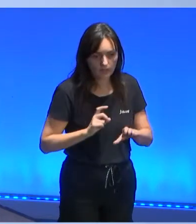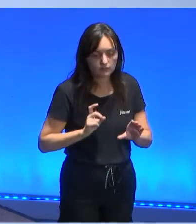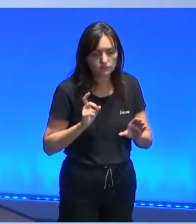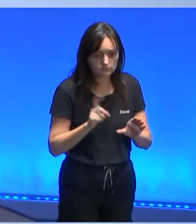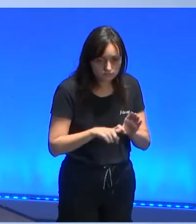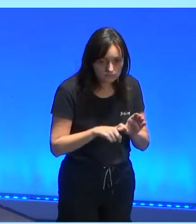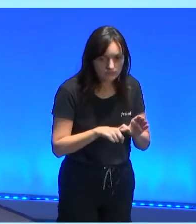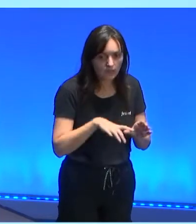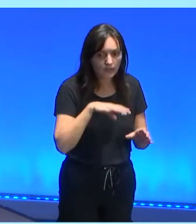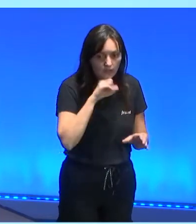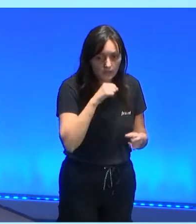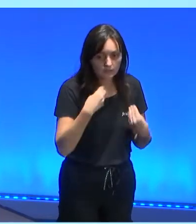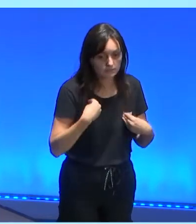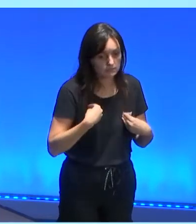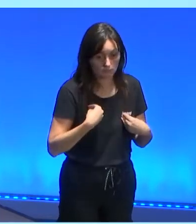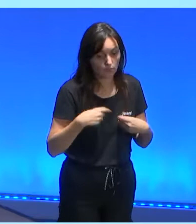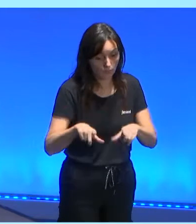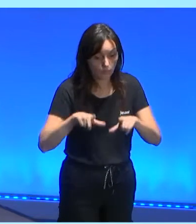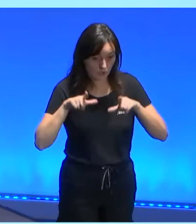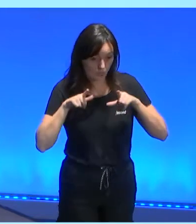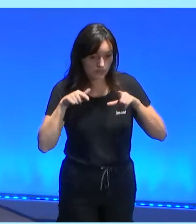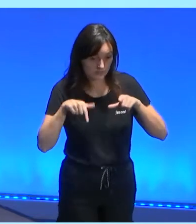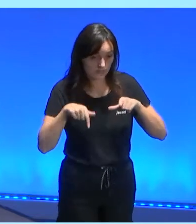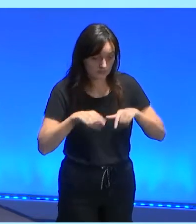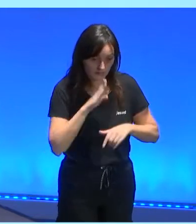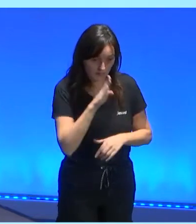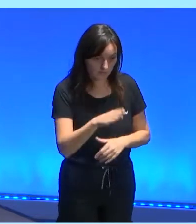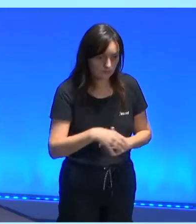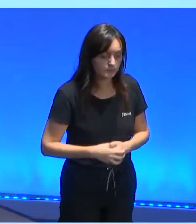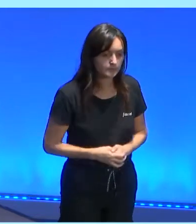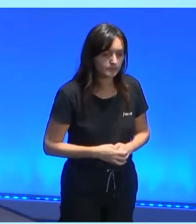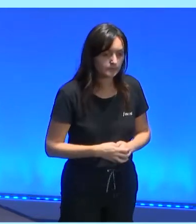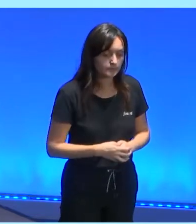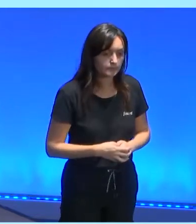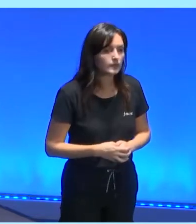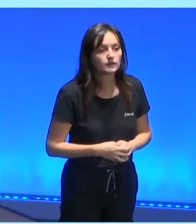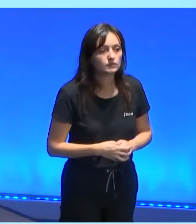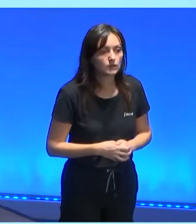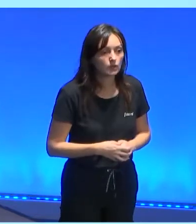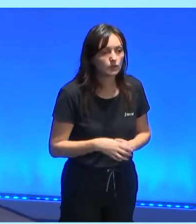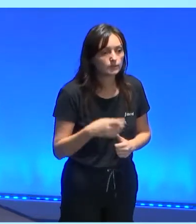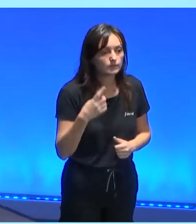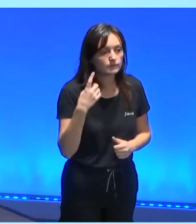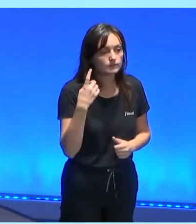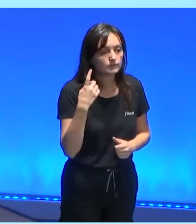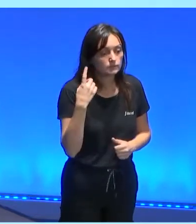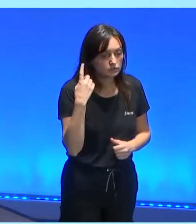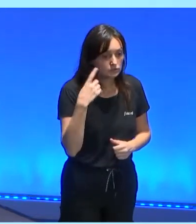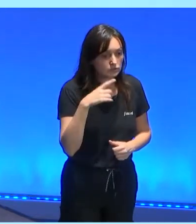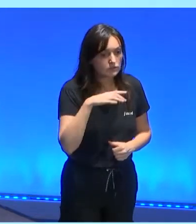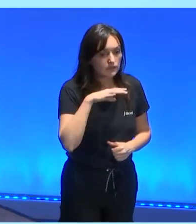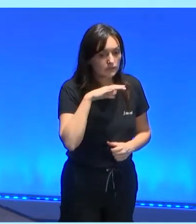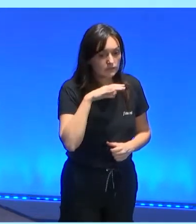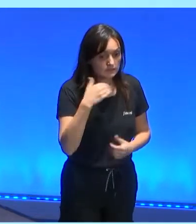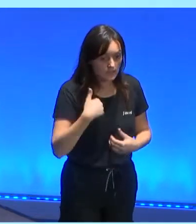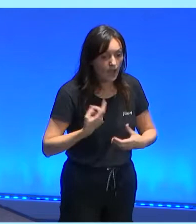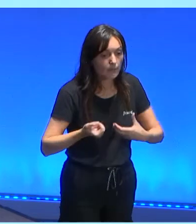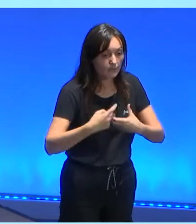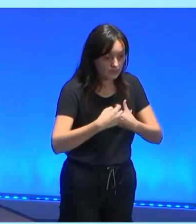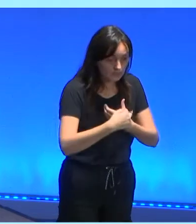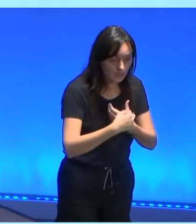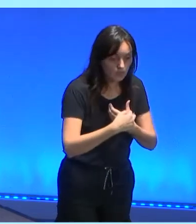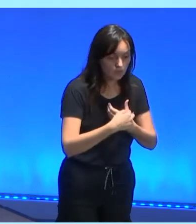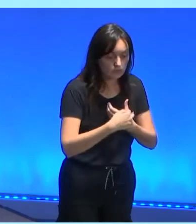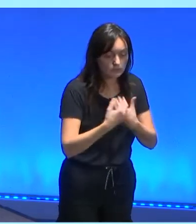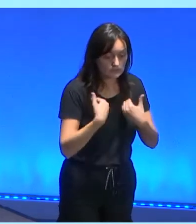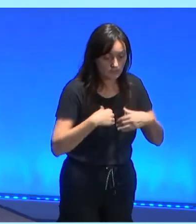¿Por quiénes? Pues por sus protagonistas. Pero además, quienes estáis en la participación y quienes os vais a iniciar, tenéis